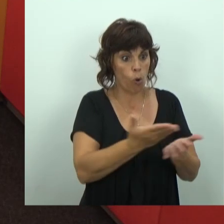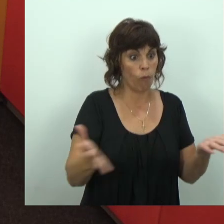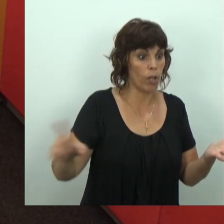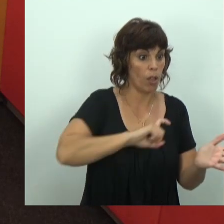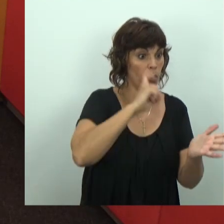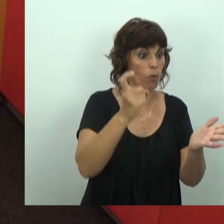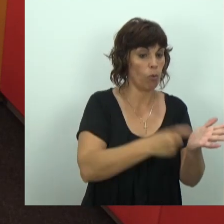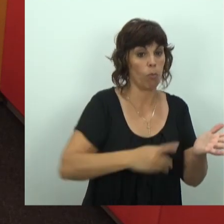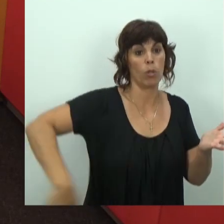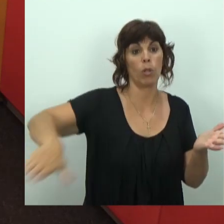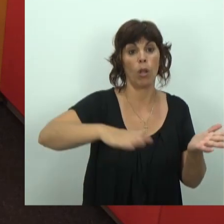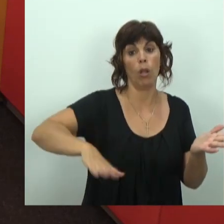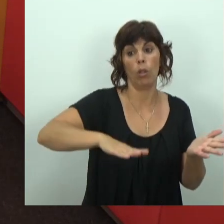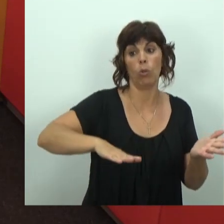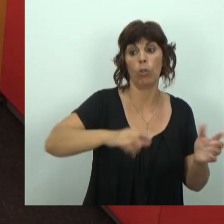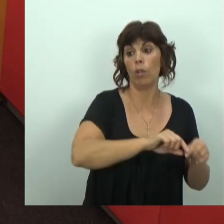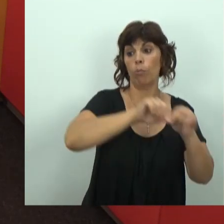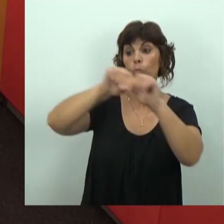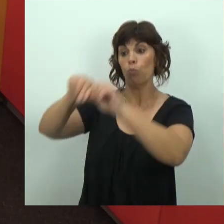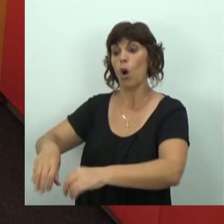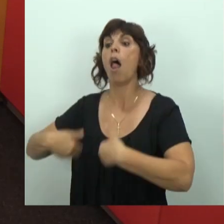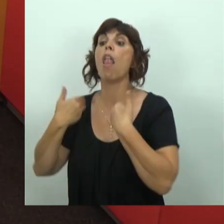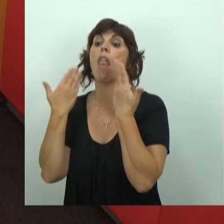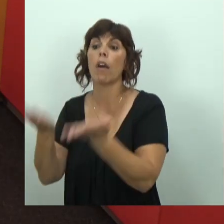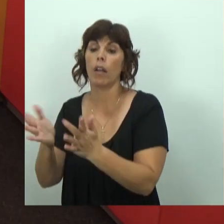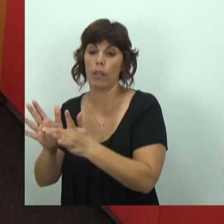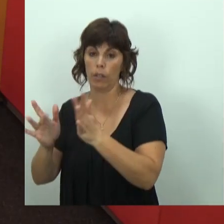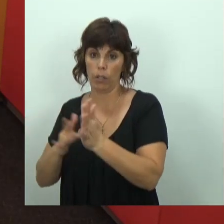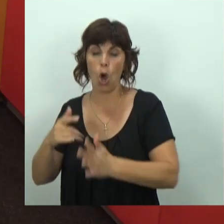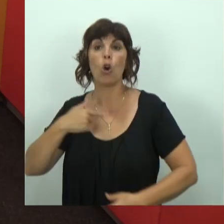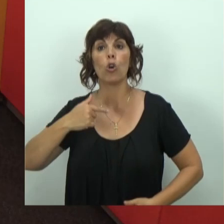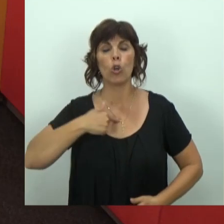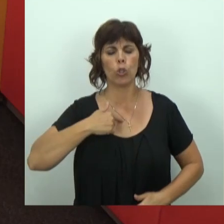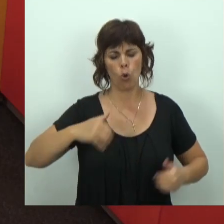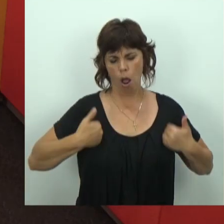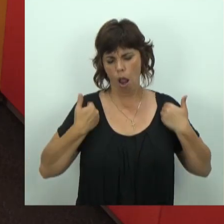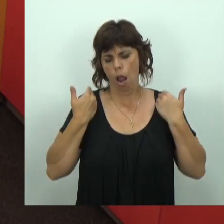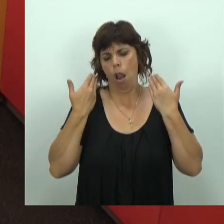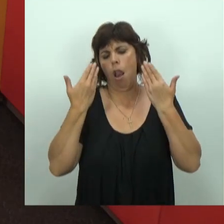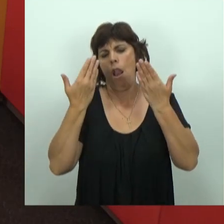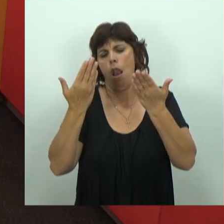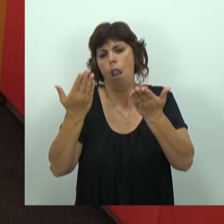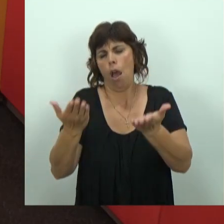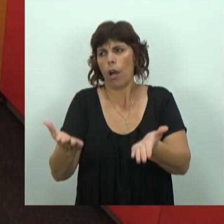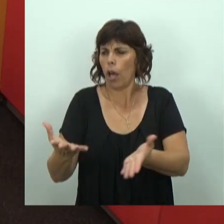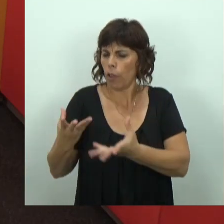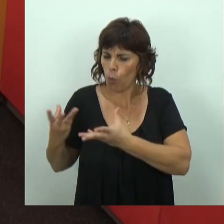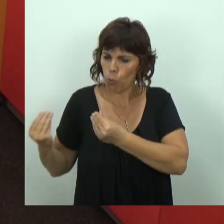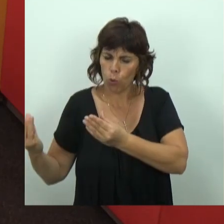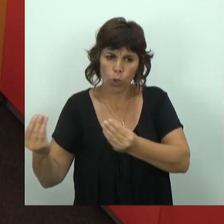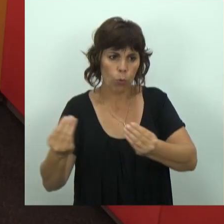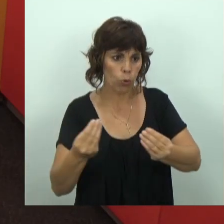Jesucristo. Mas yo, por la abundancia de tu gracia, entraré a tu casa, dice el salmista.